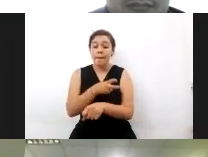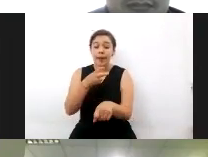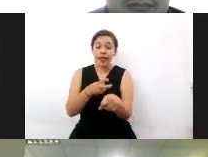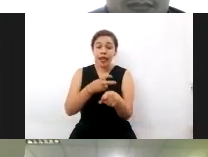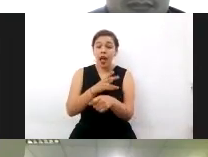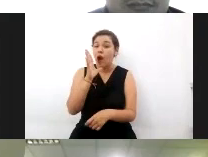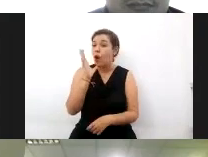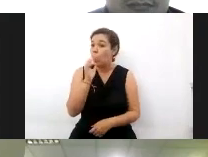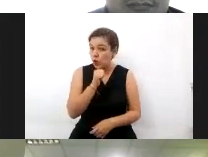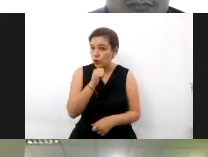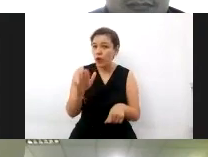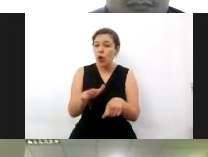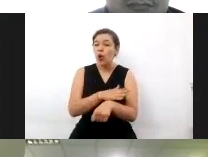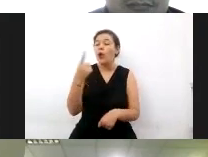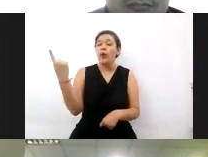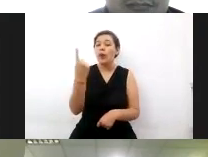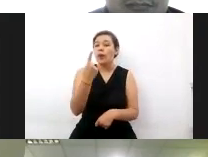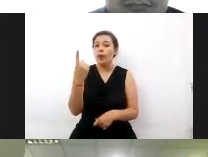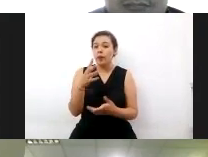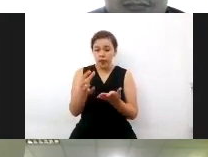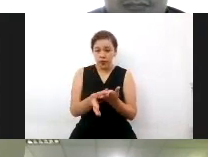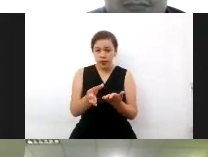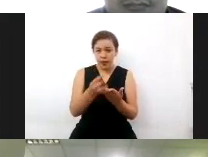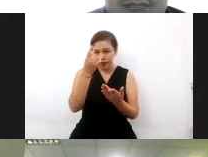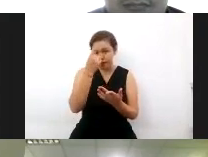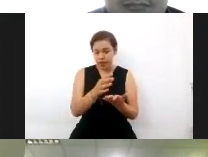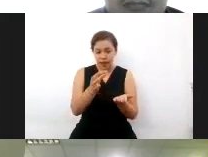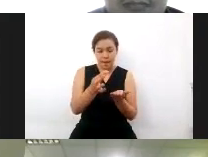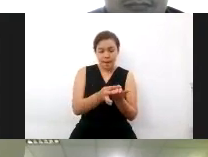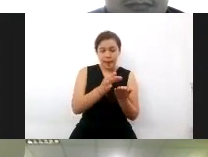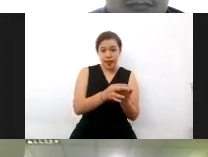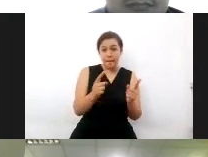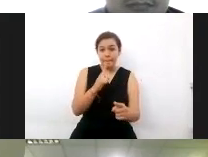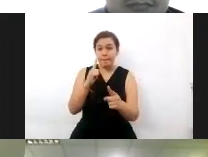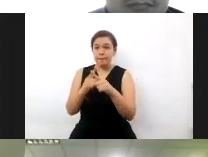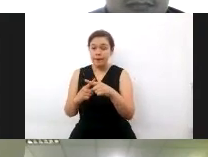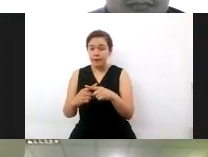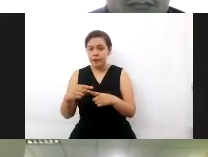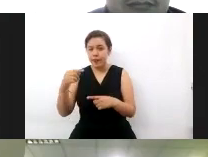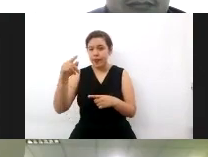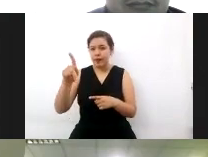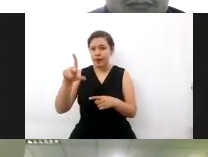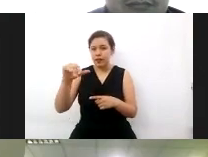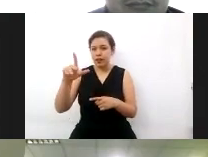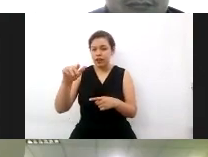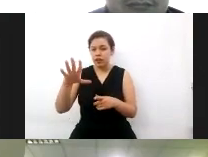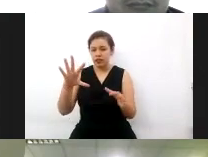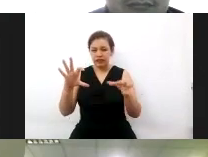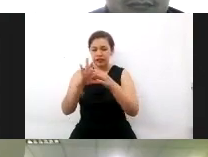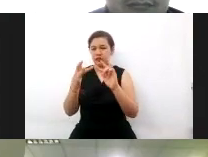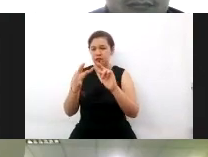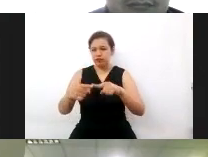por la reacción que tiene la plata coloidal con el metal. O bien pueden utilizar yodo